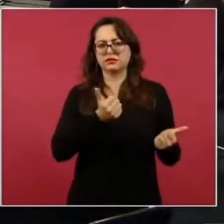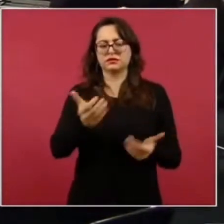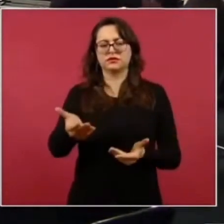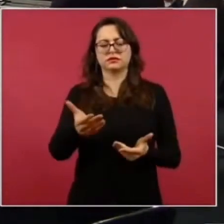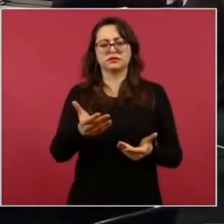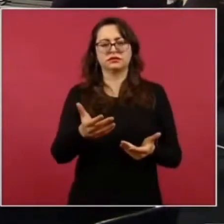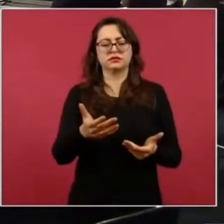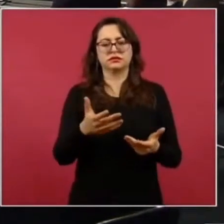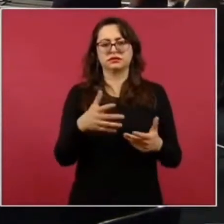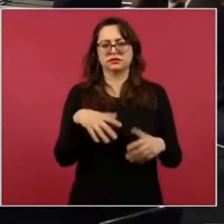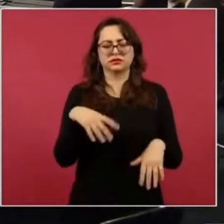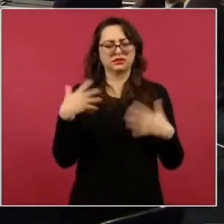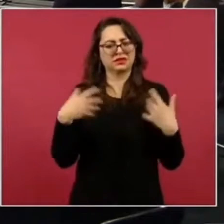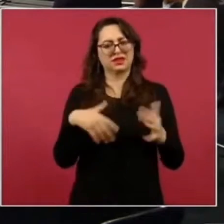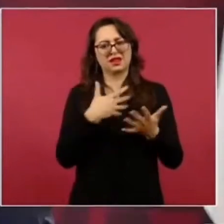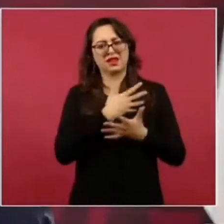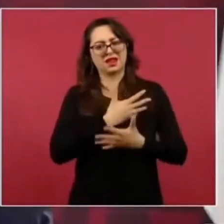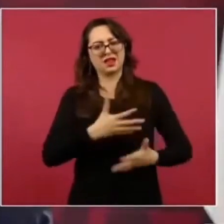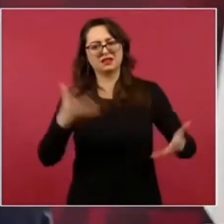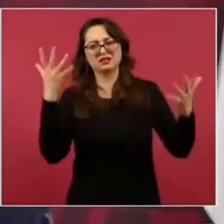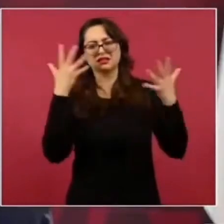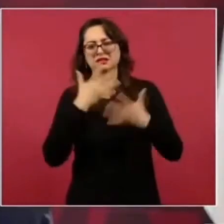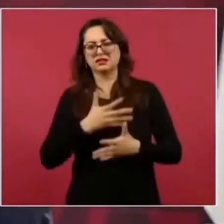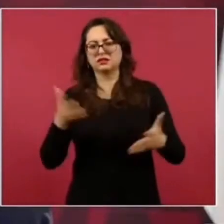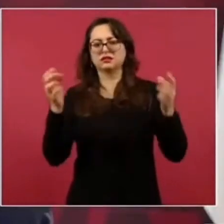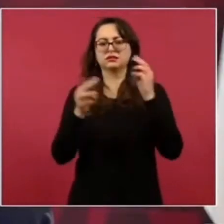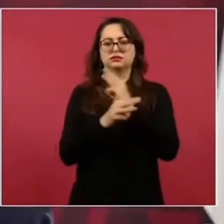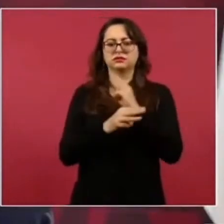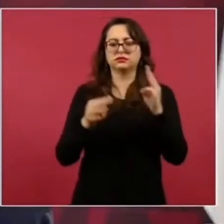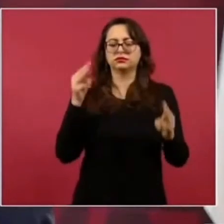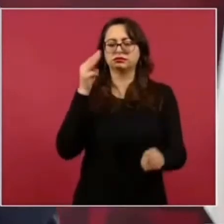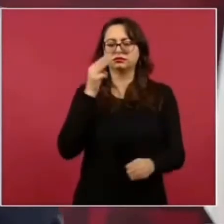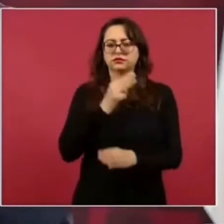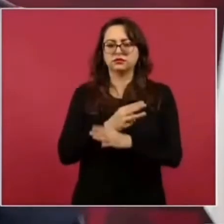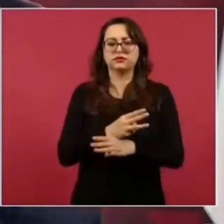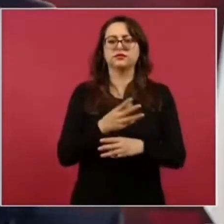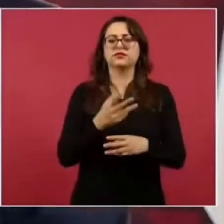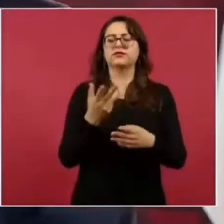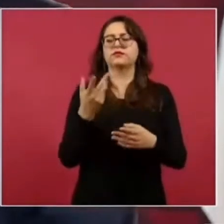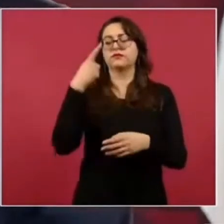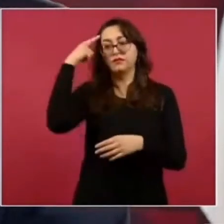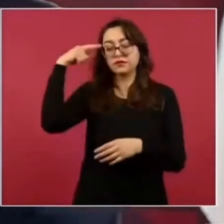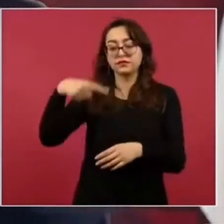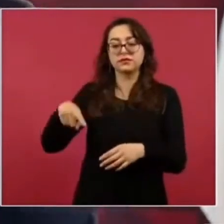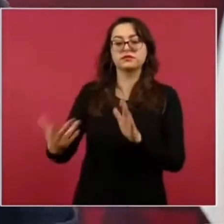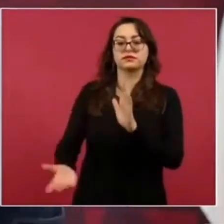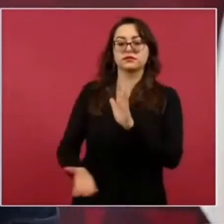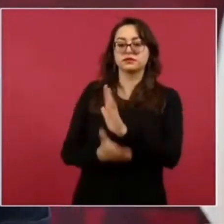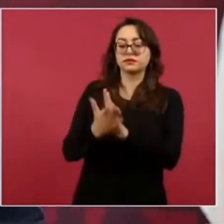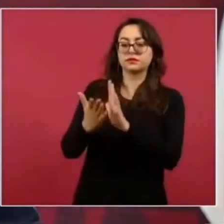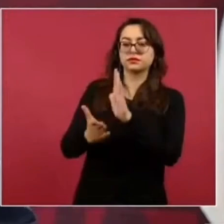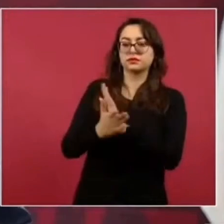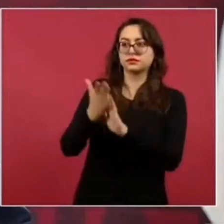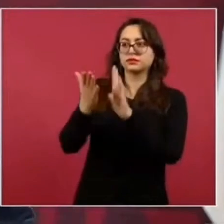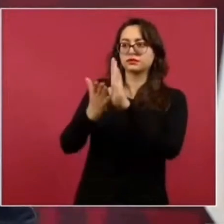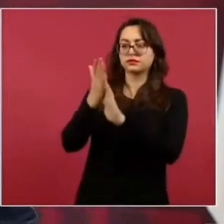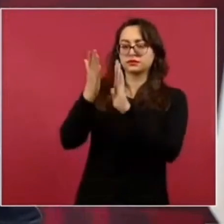poder transportar todo este equipo que se trajo por Tuxpan.